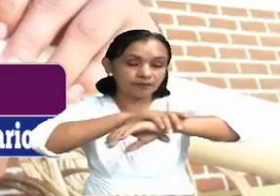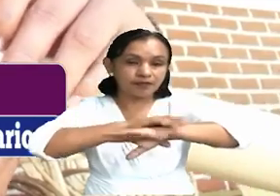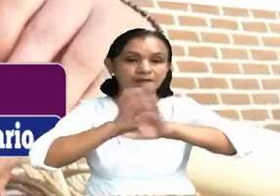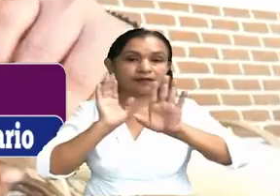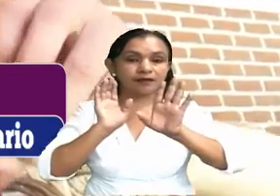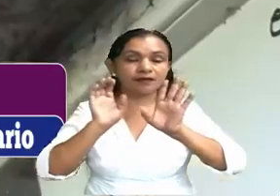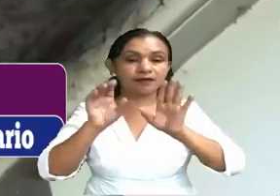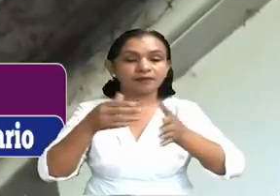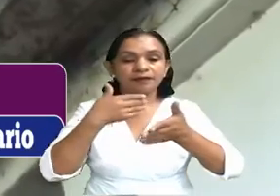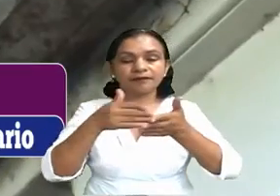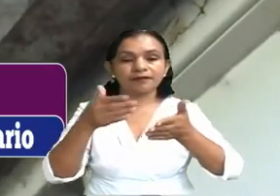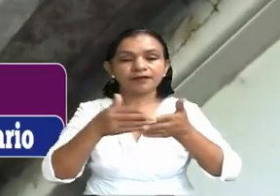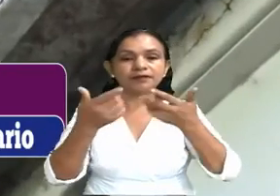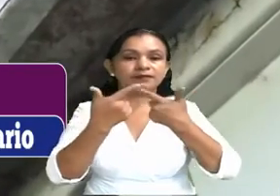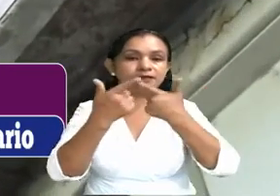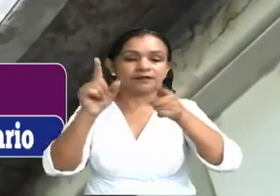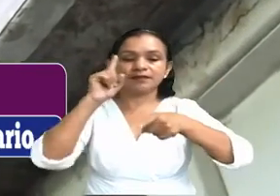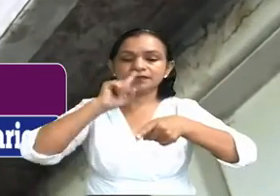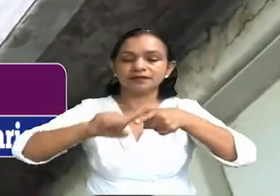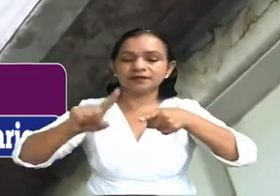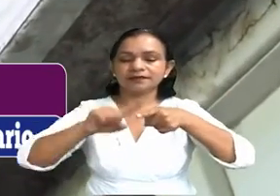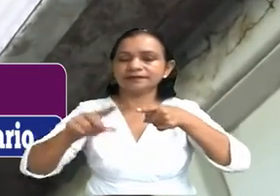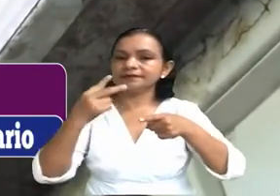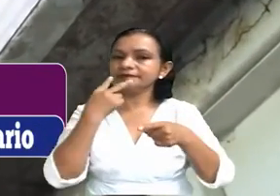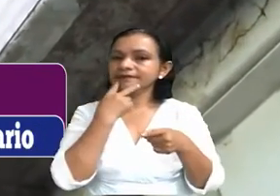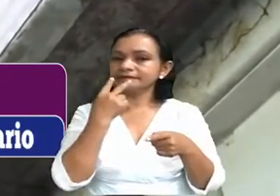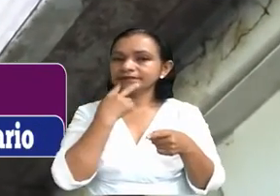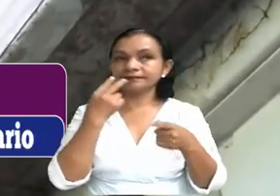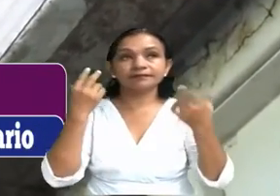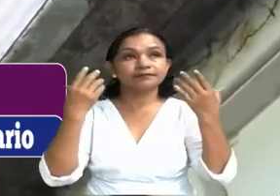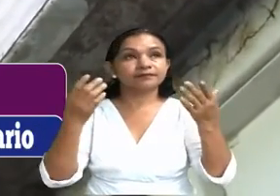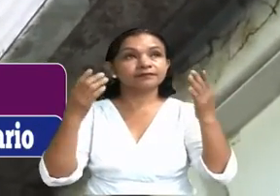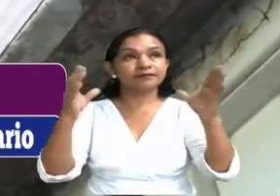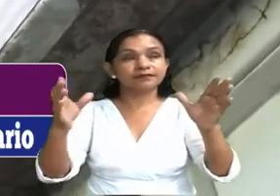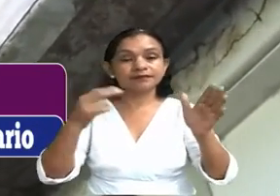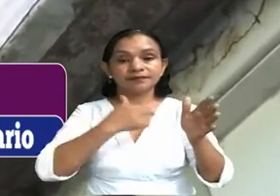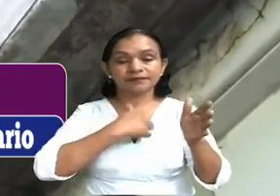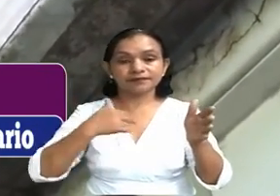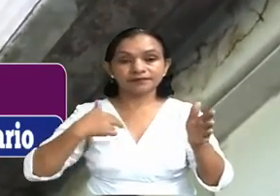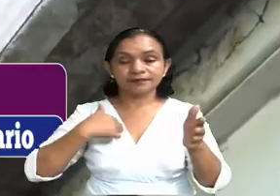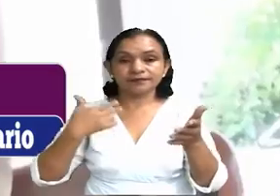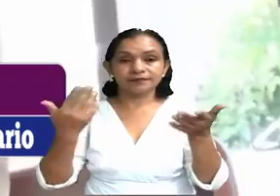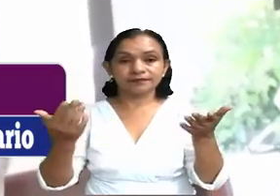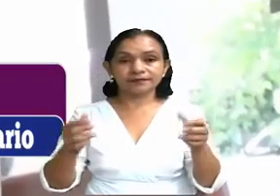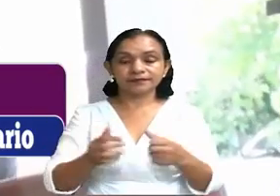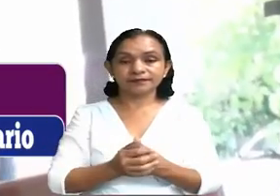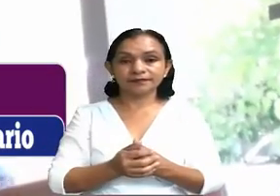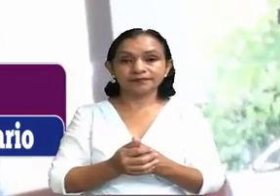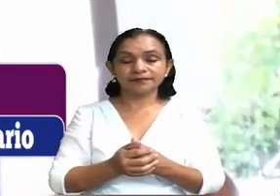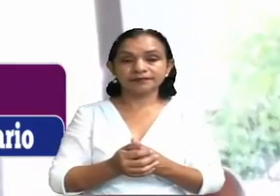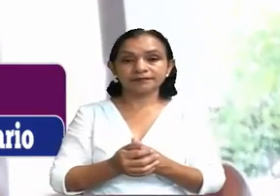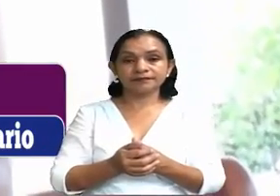gratuito, sobre todo, ¿verdad? Entonces, son cosas que se han venido dando y que